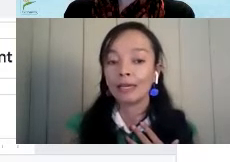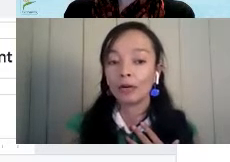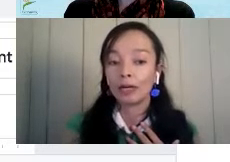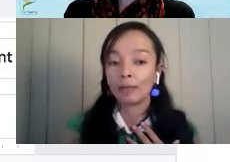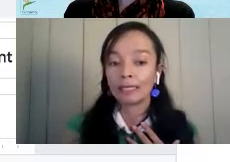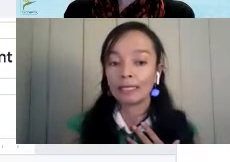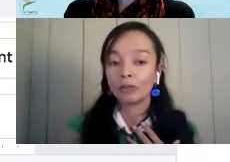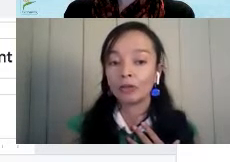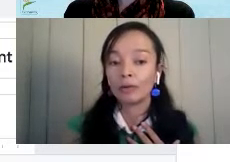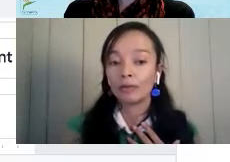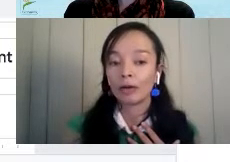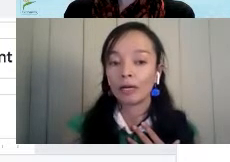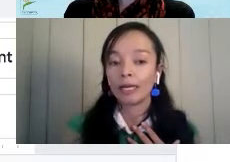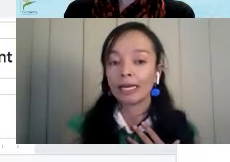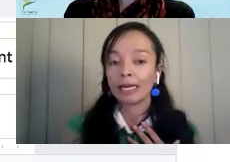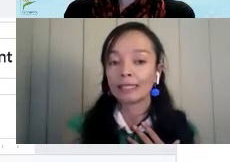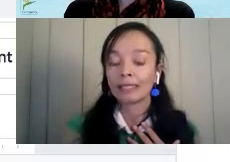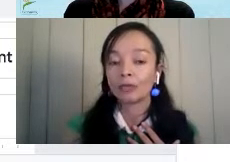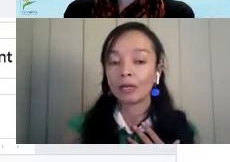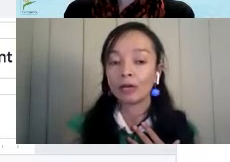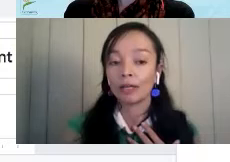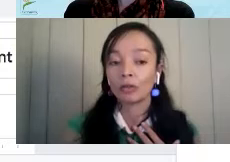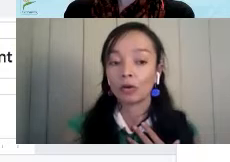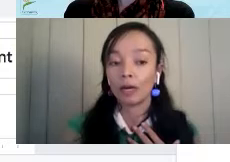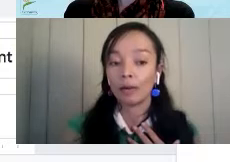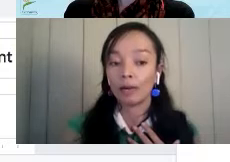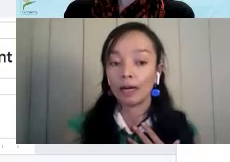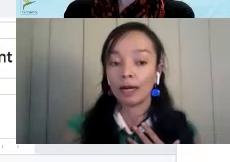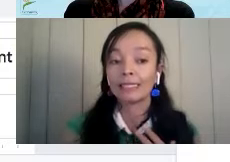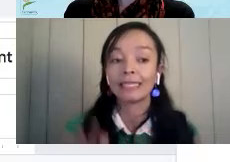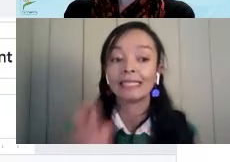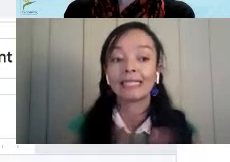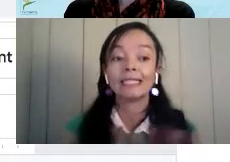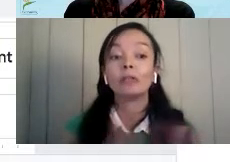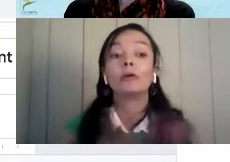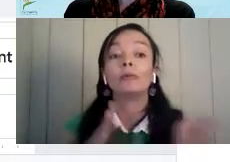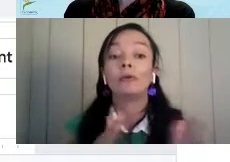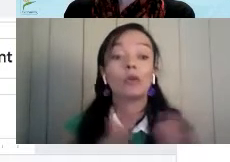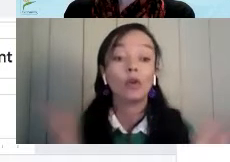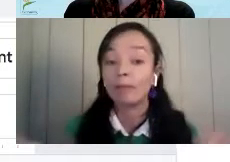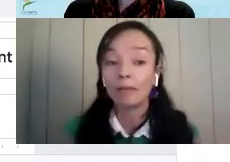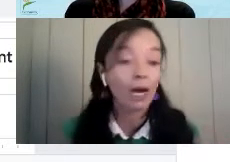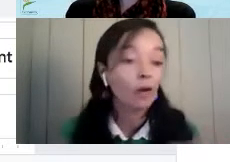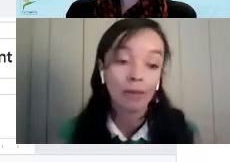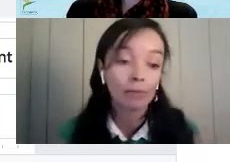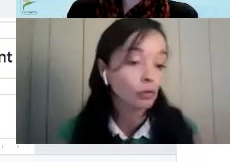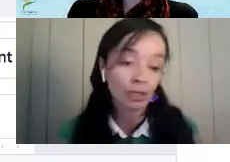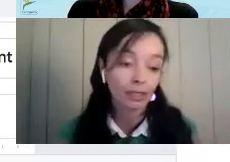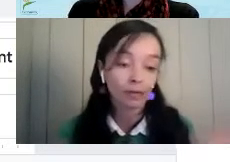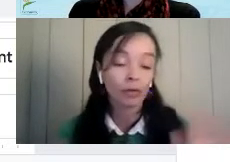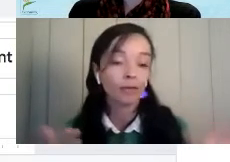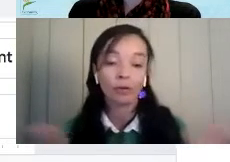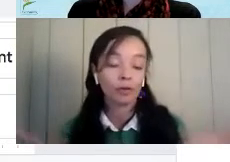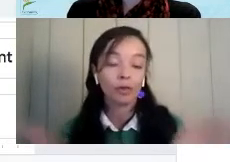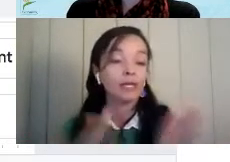Y con el piececito vamos a ver que está haciendo una conexión con la mamá. Le está diciendo como... Con mamá o con la persona que